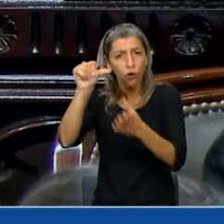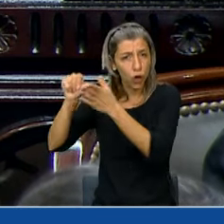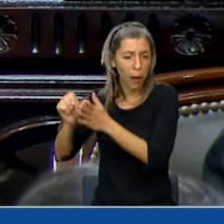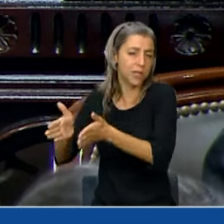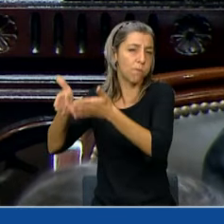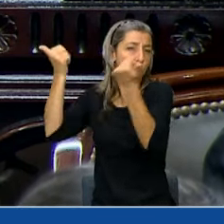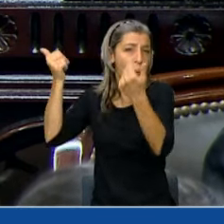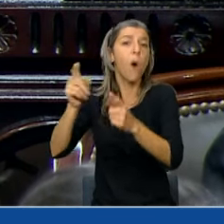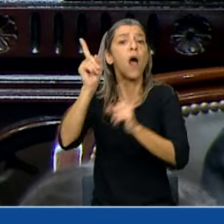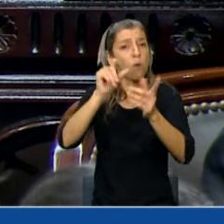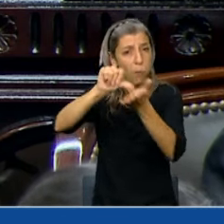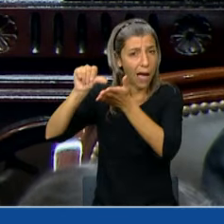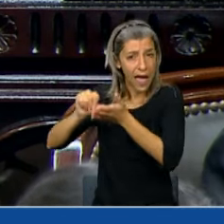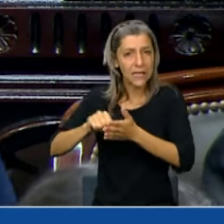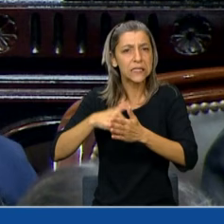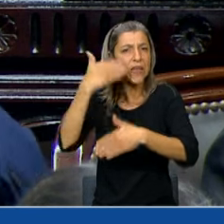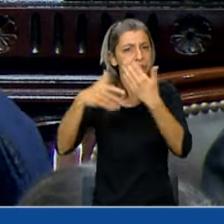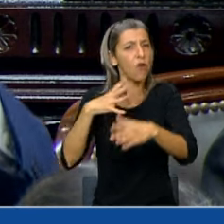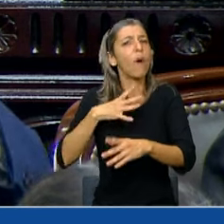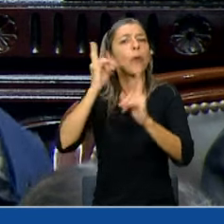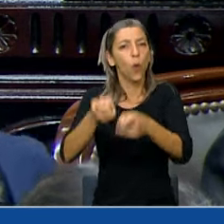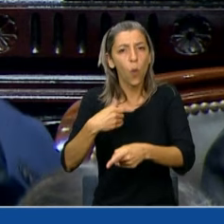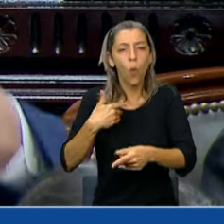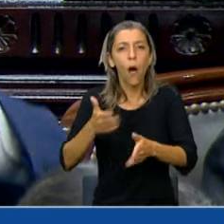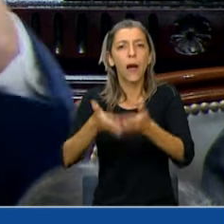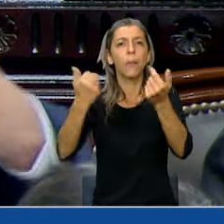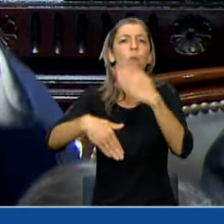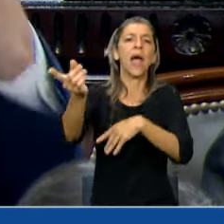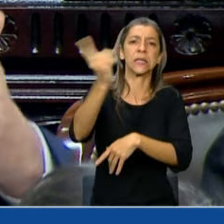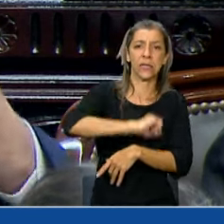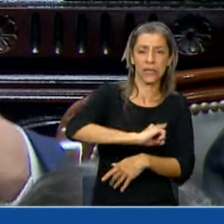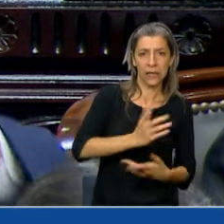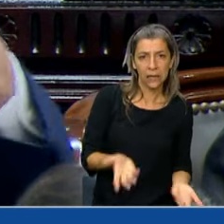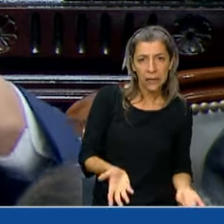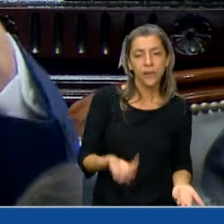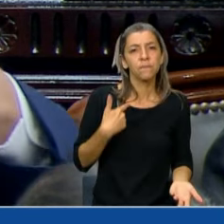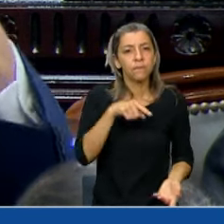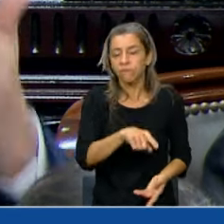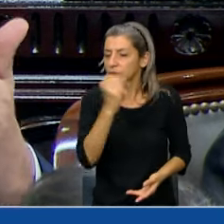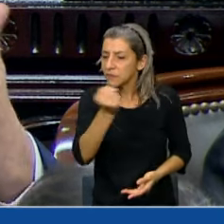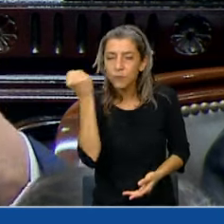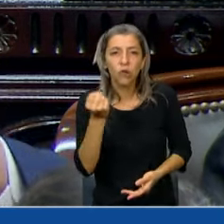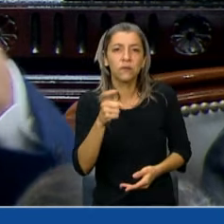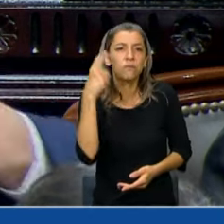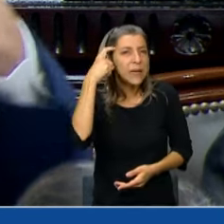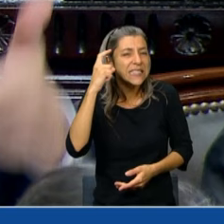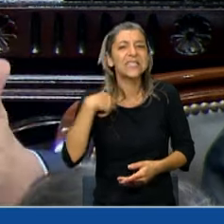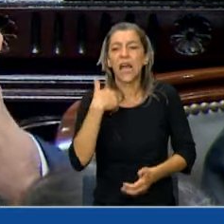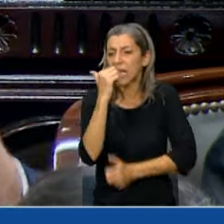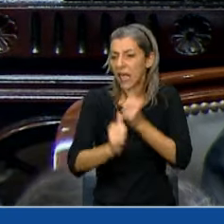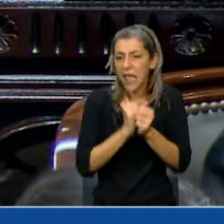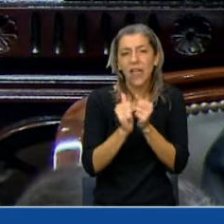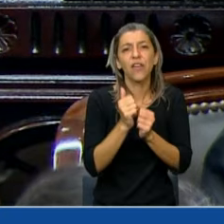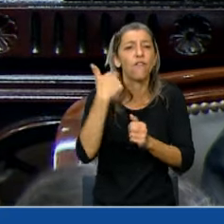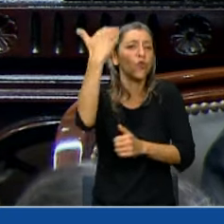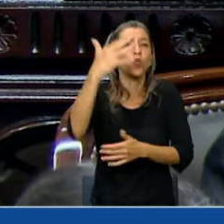o que quieren desarrollarse y esta brecha tecnológica en este mundo basado en el conocimiento en una nueva Revolución Industrial que no solo cambia